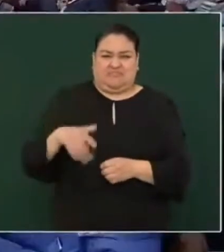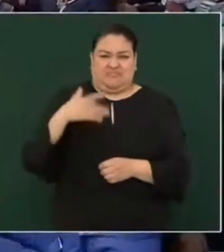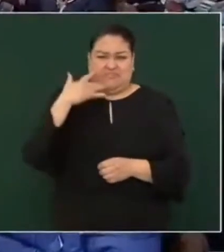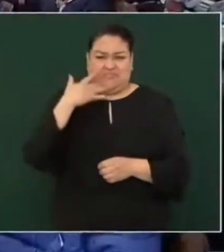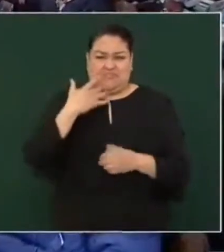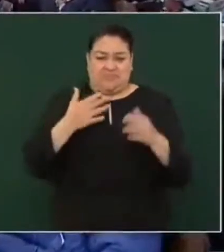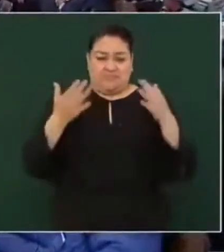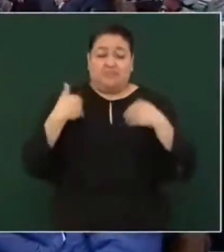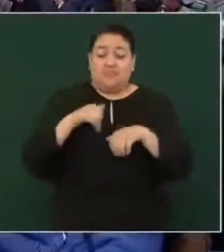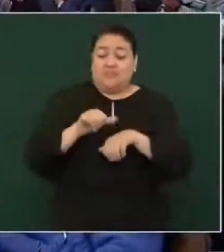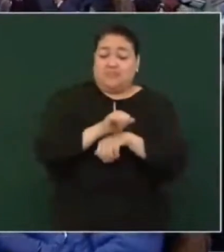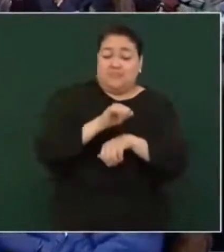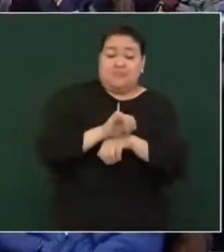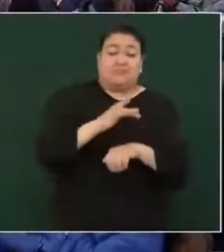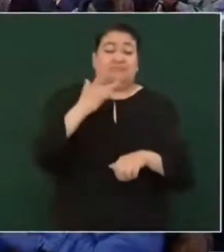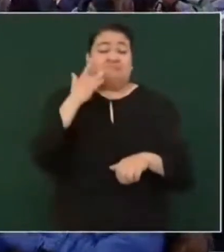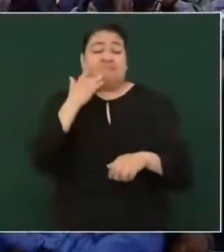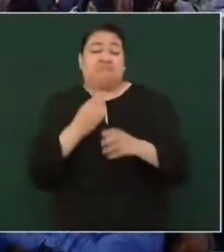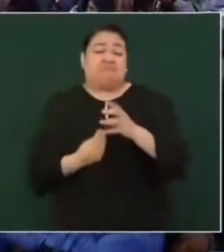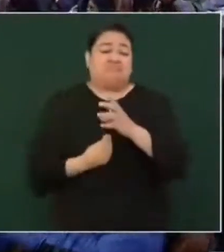Carros último modelo y